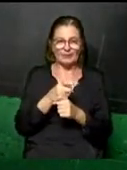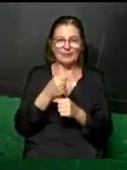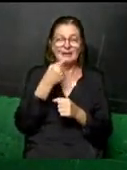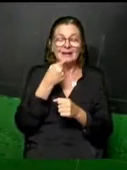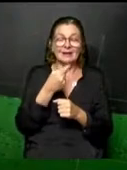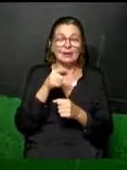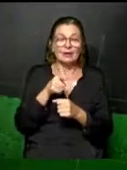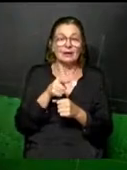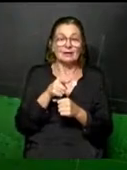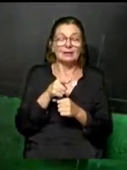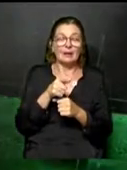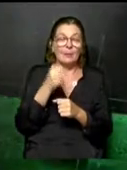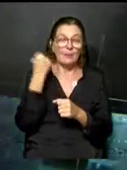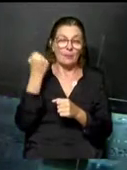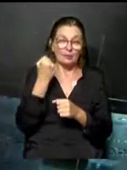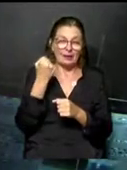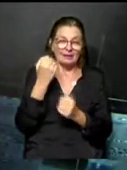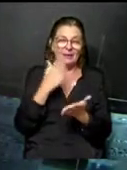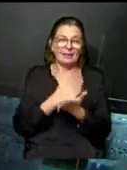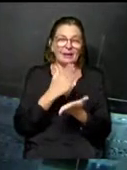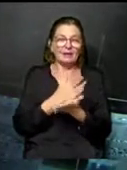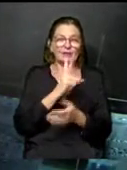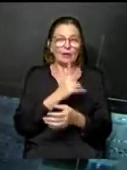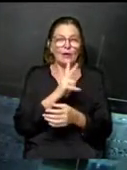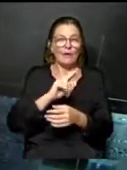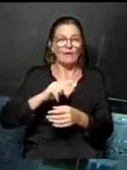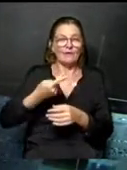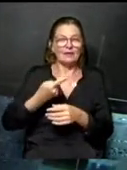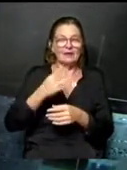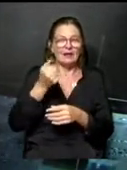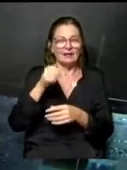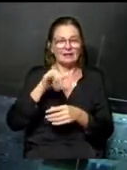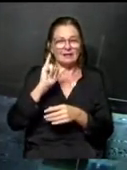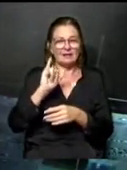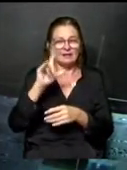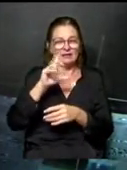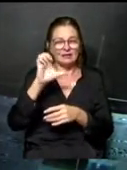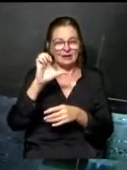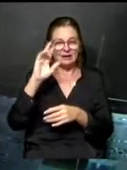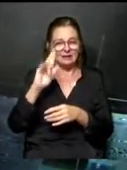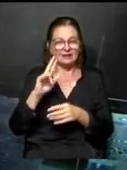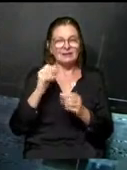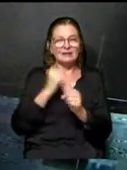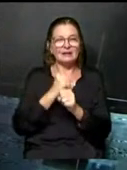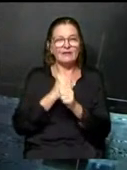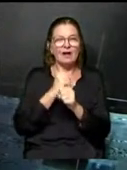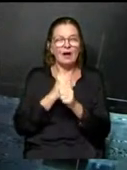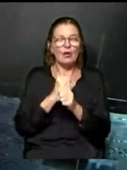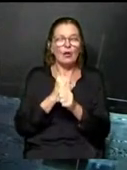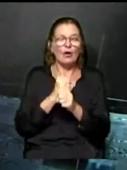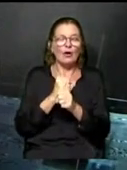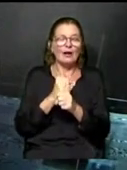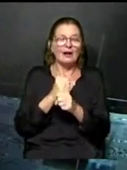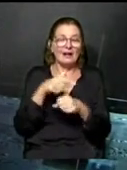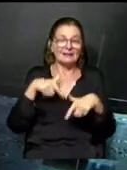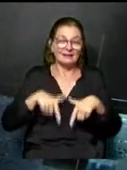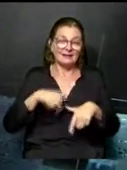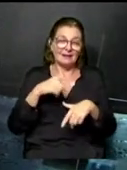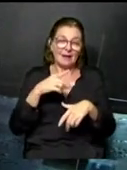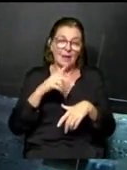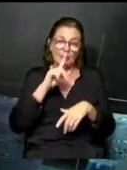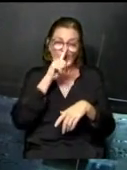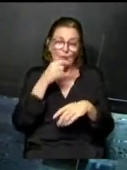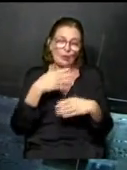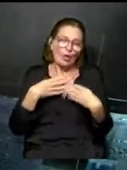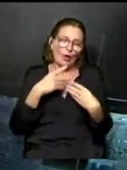en materia de derechos humanos, vicecanciller, trabajó en la Intendencia de Montevideo, una dulzura de persona que además habitualmente